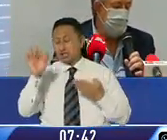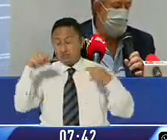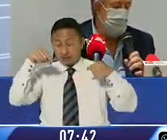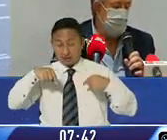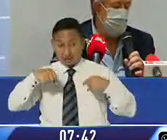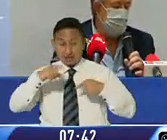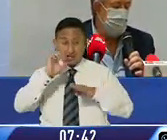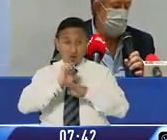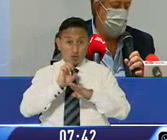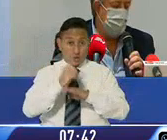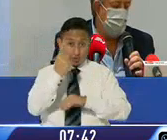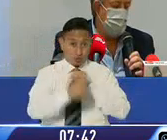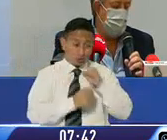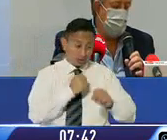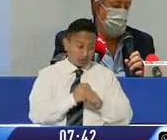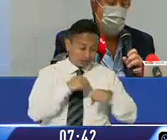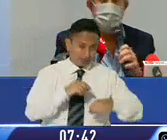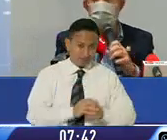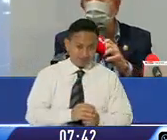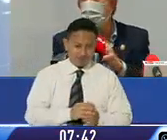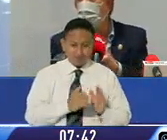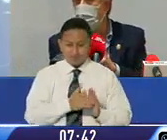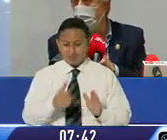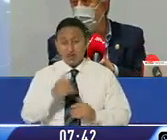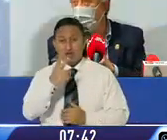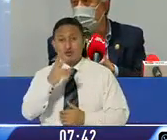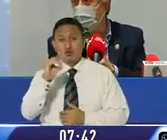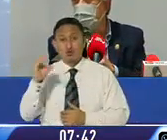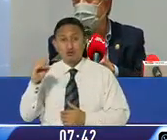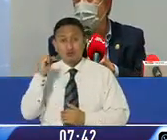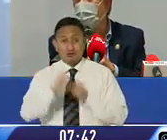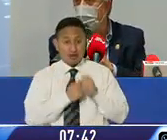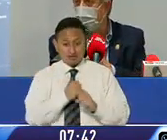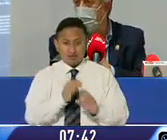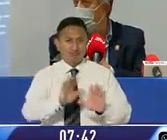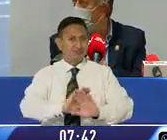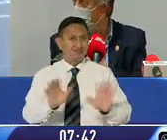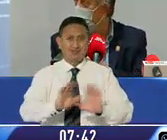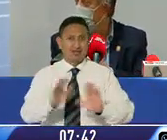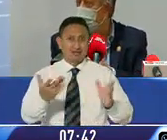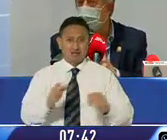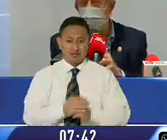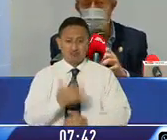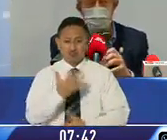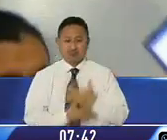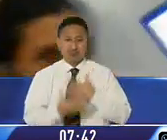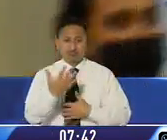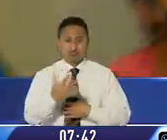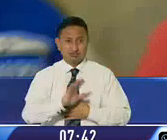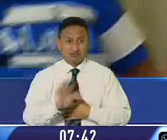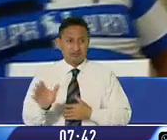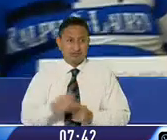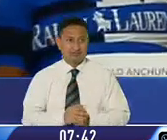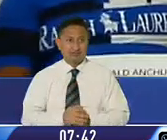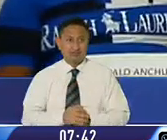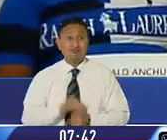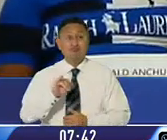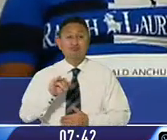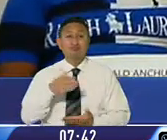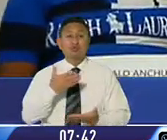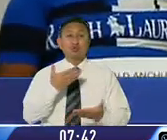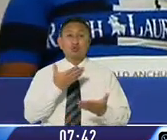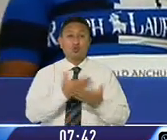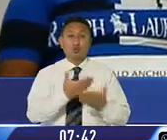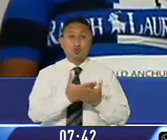en el Ecuador al año, tenemos para los próximos 200 años ya las estadísticas cubiertas con quintillizos. La Junta de Beneficencia